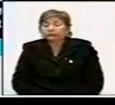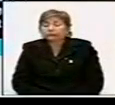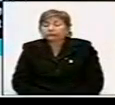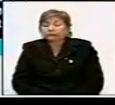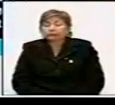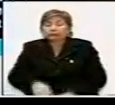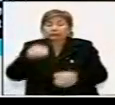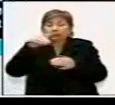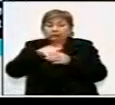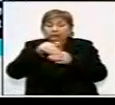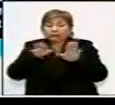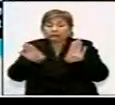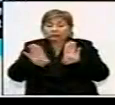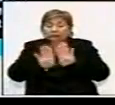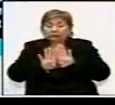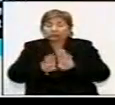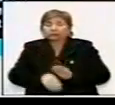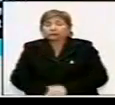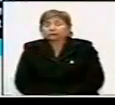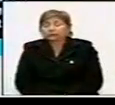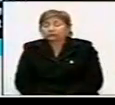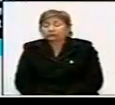votación cerrada